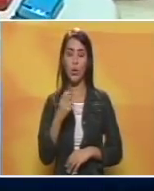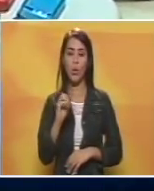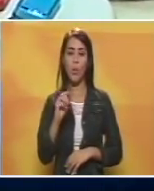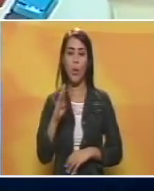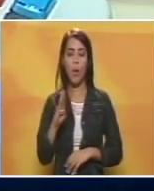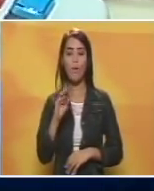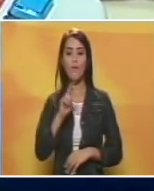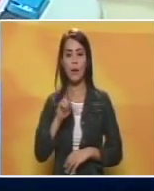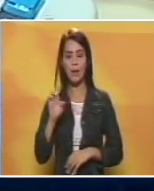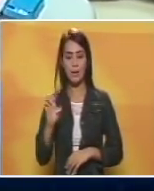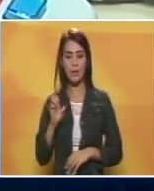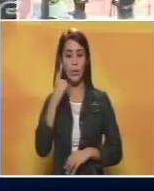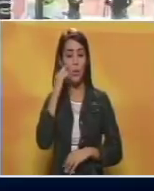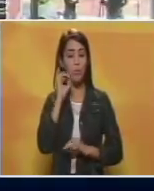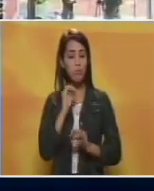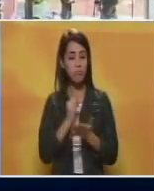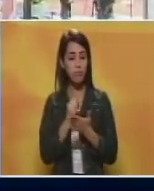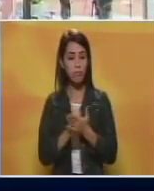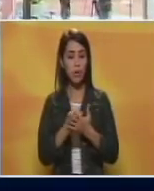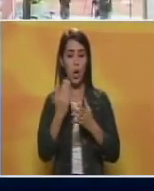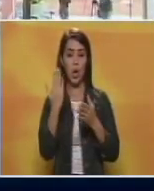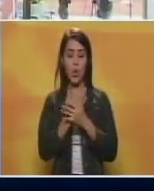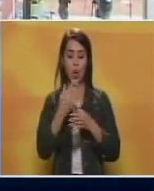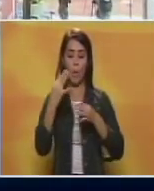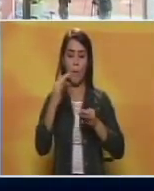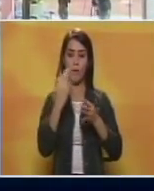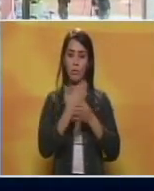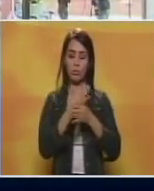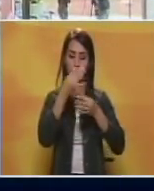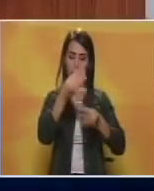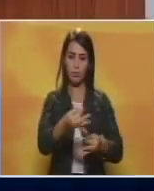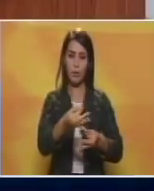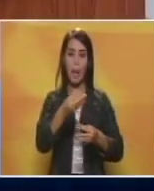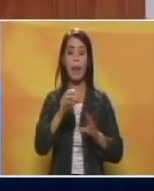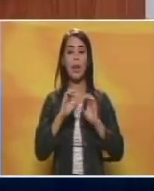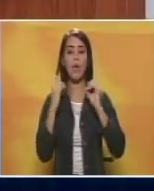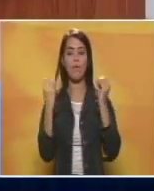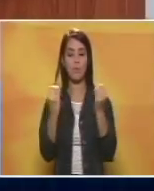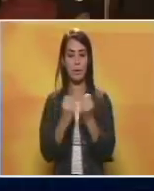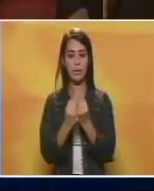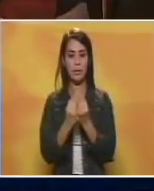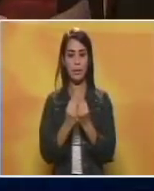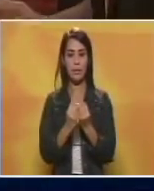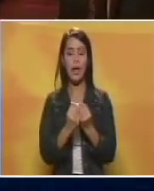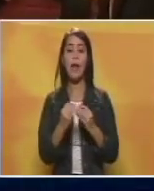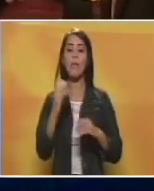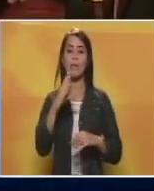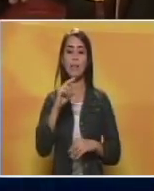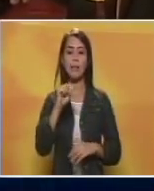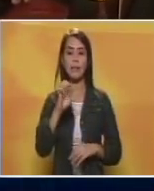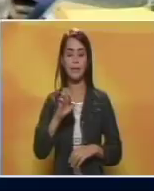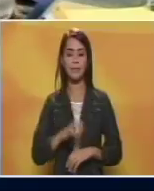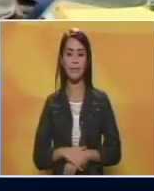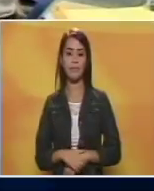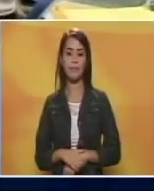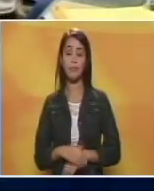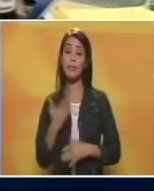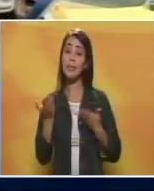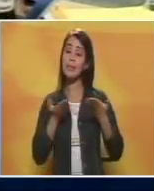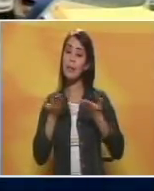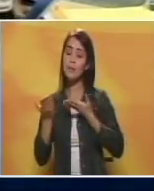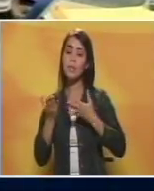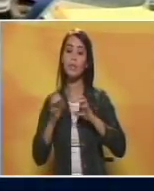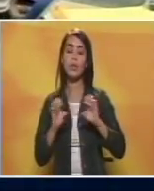www.cne.gov.be, donde se especifican los documentos que deben consignarse en las oficinas del organismo electoral. Estarán exceptuados del servicio